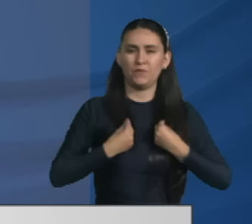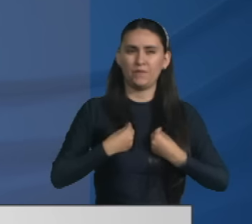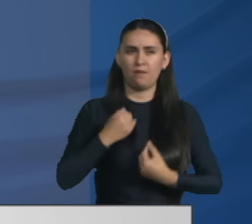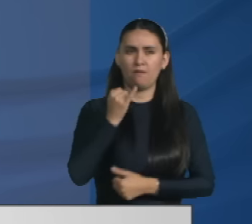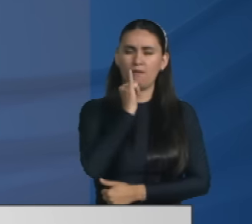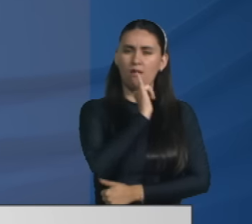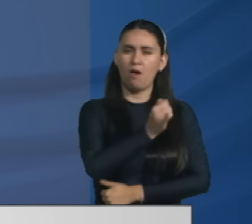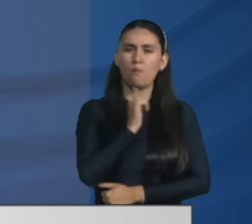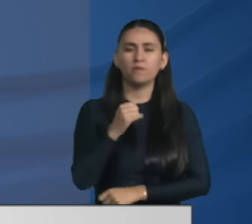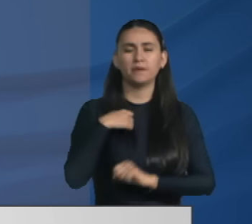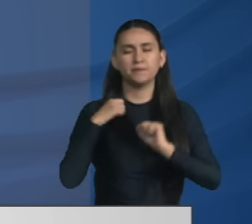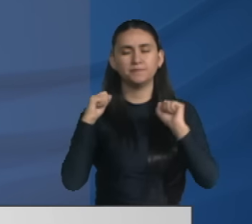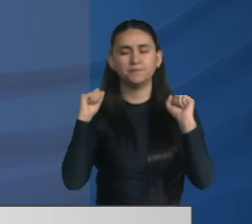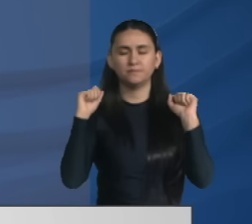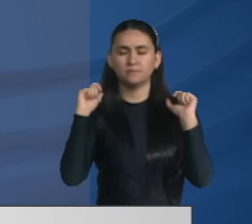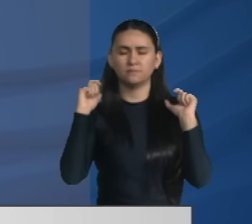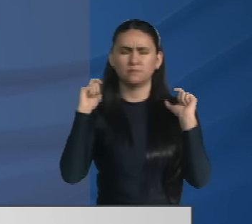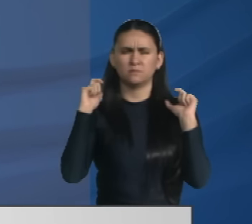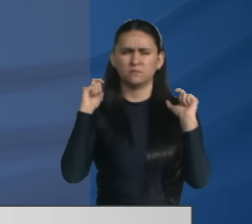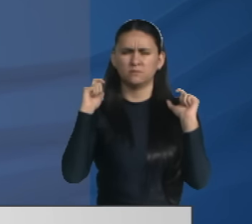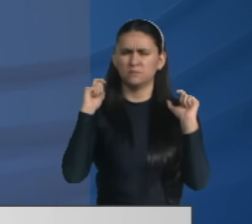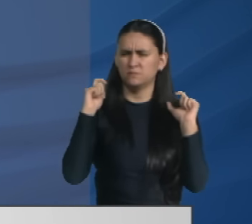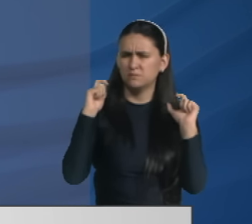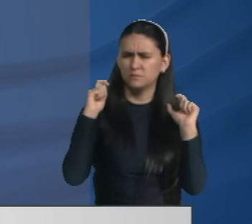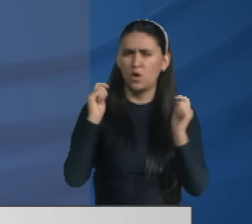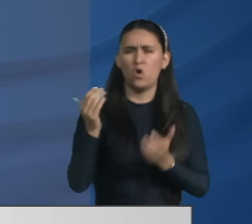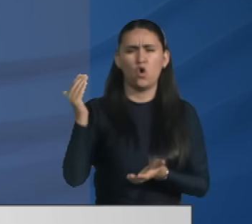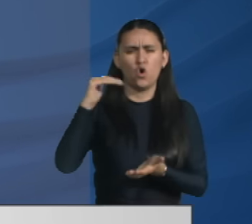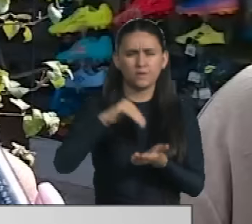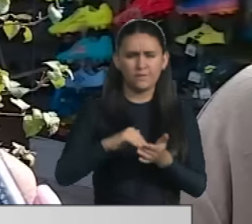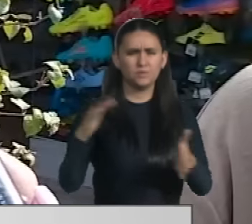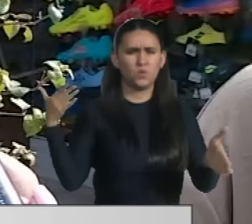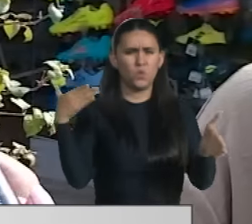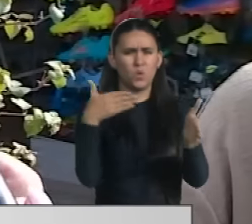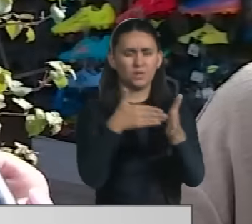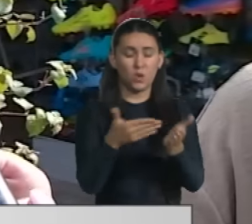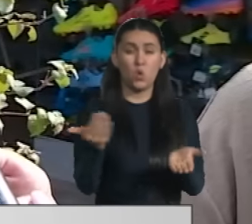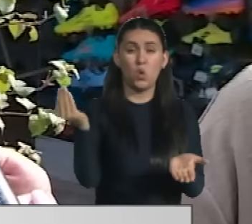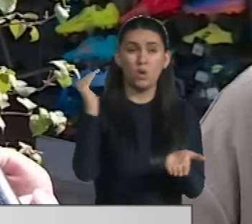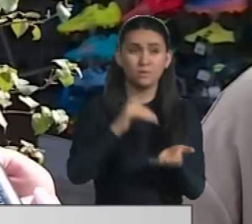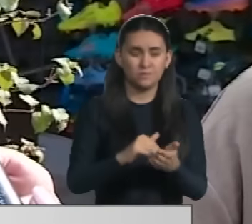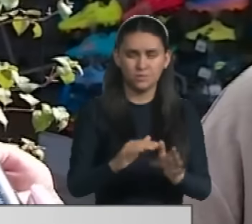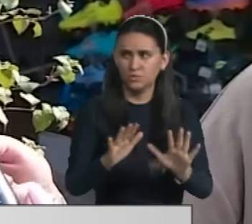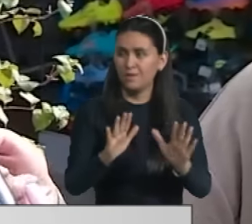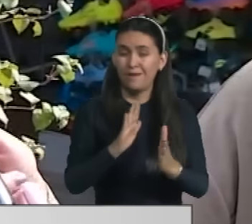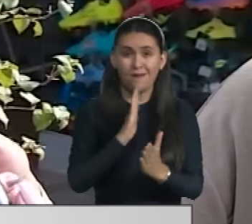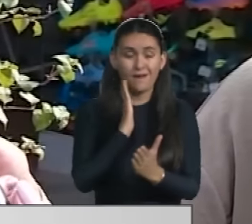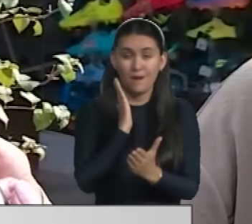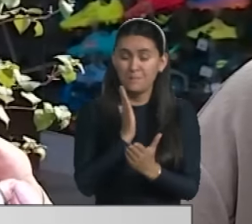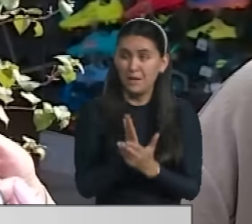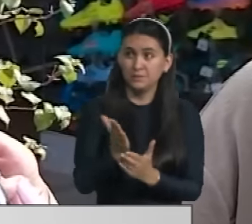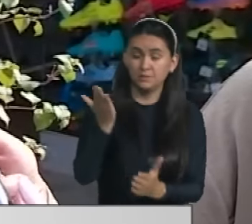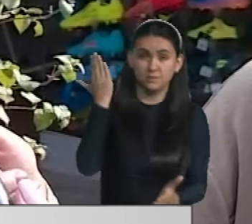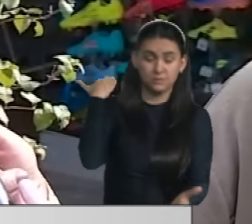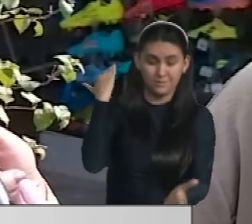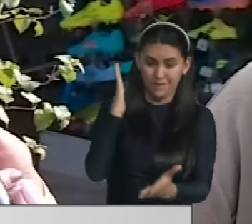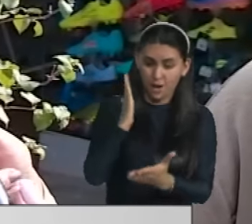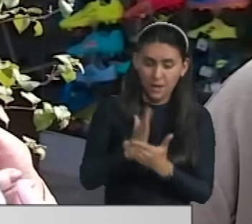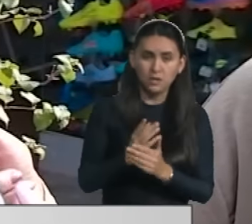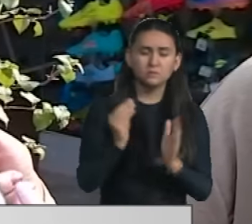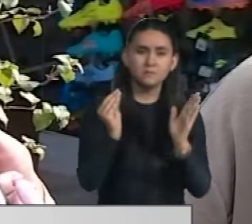Jamundí se vio permeado nuevamente por el terrorismo. Jamás de lo jamás se había visto esto que está sucediendo ahorita en este